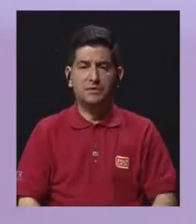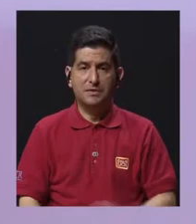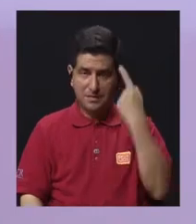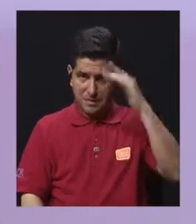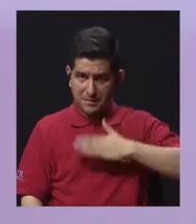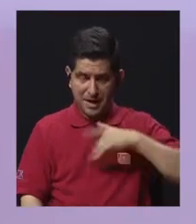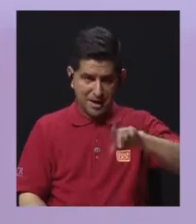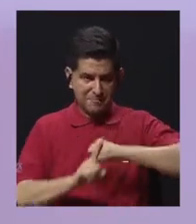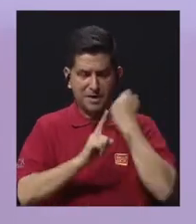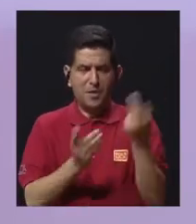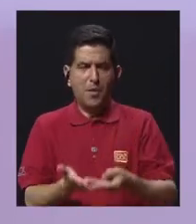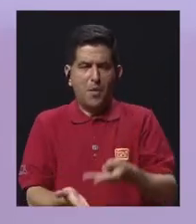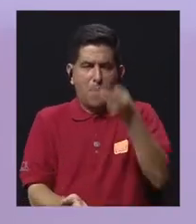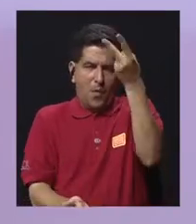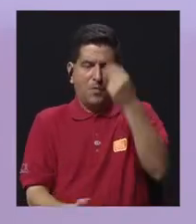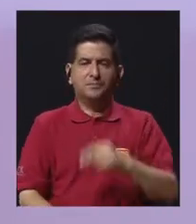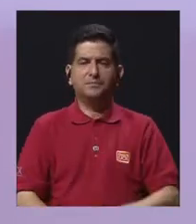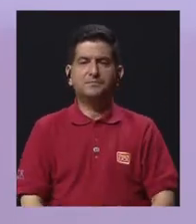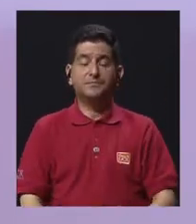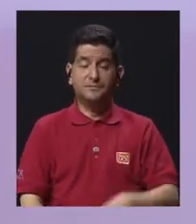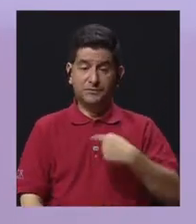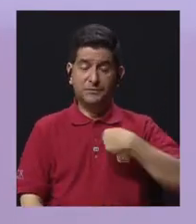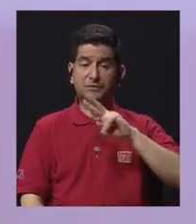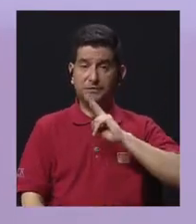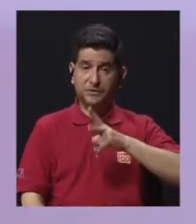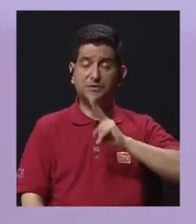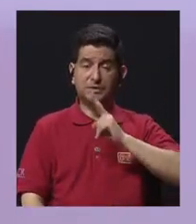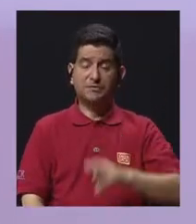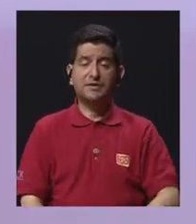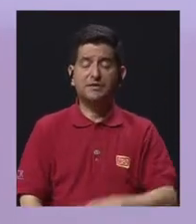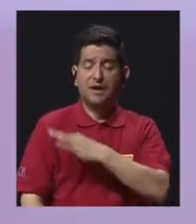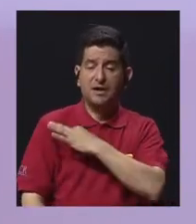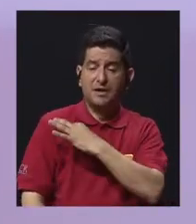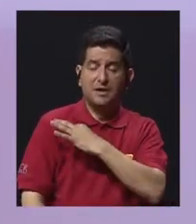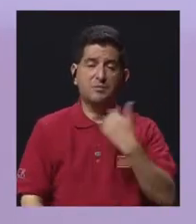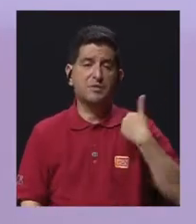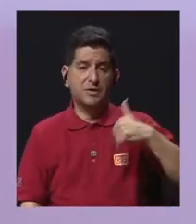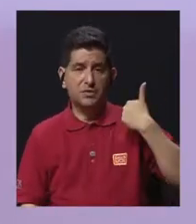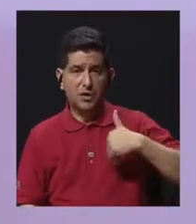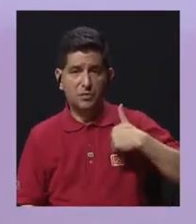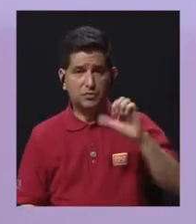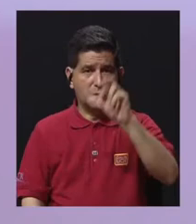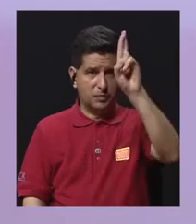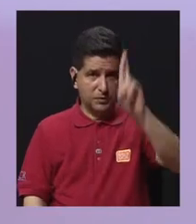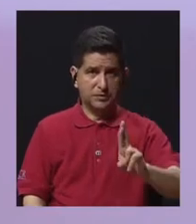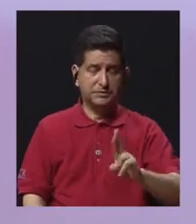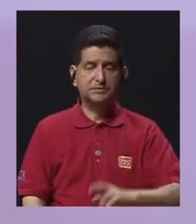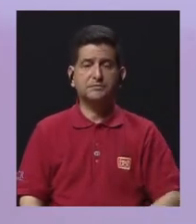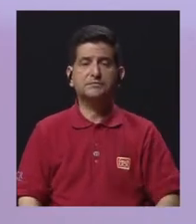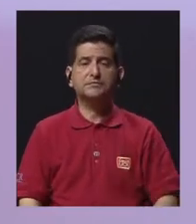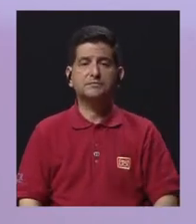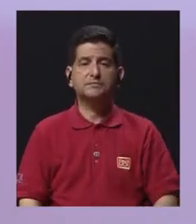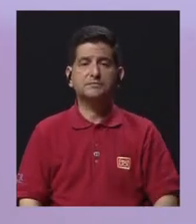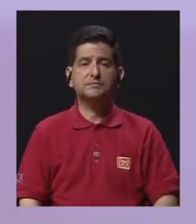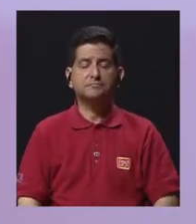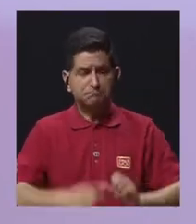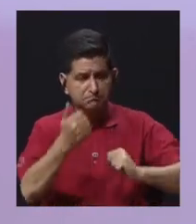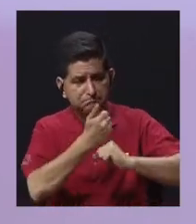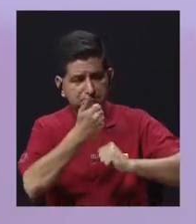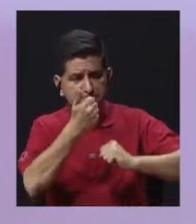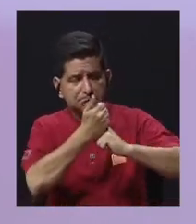¿verdad?, es muy valioso. Y yo, ¿verdad?, invito a los hombres de Costa Rica a apoyar